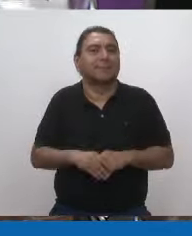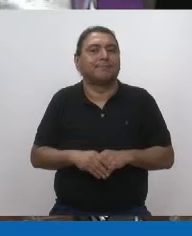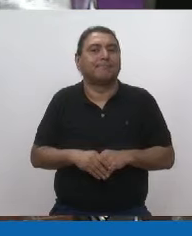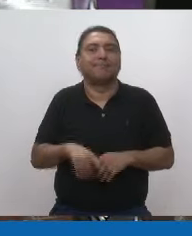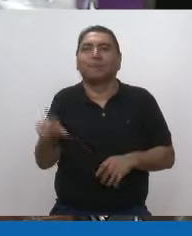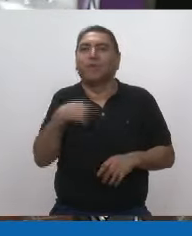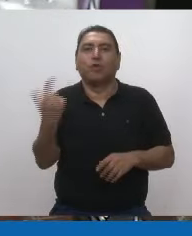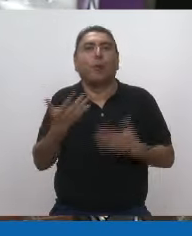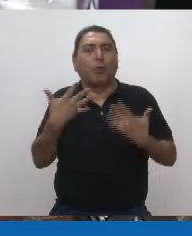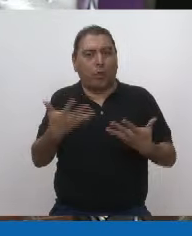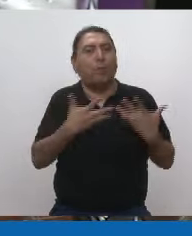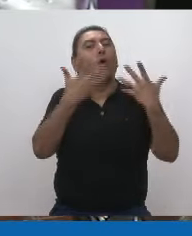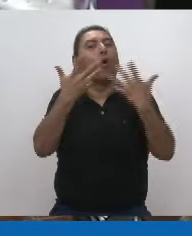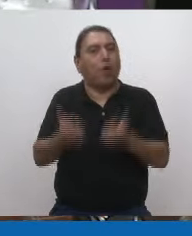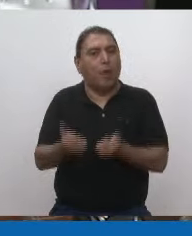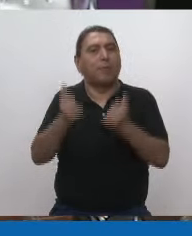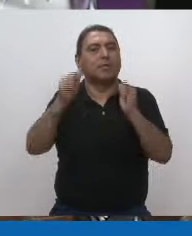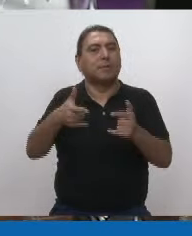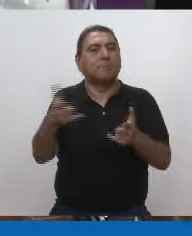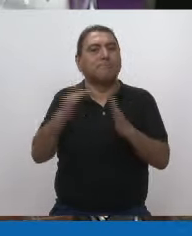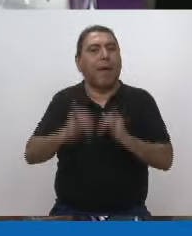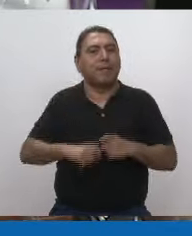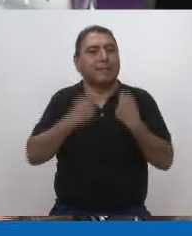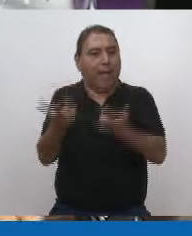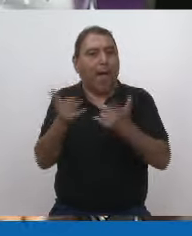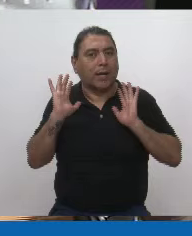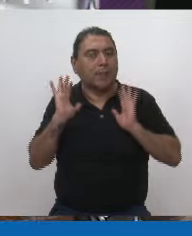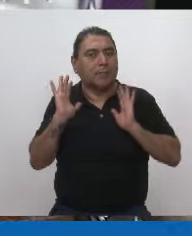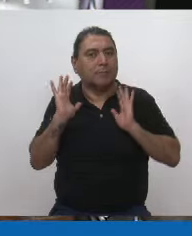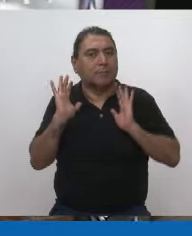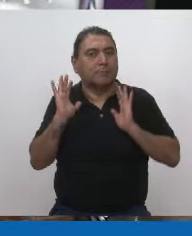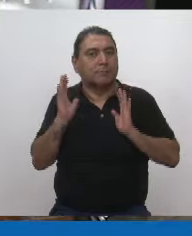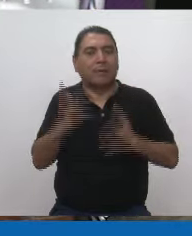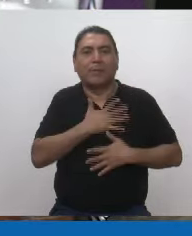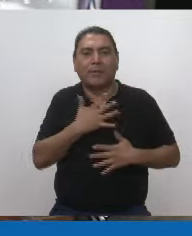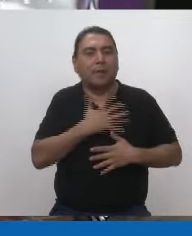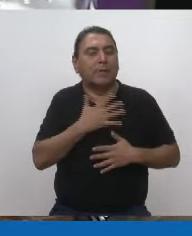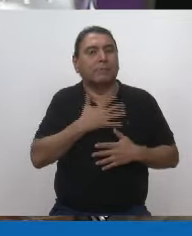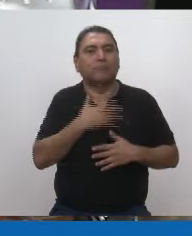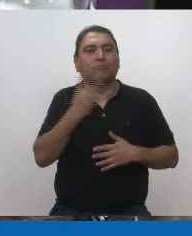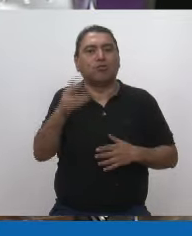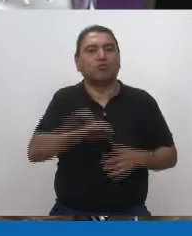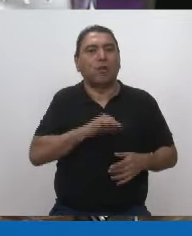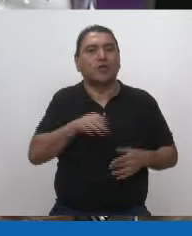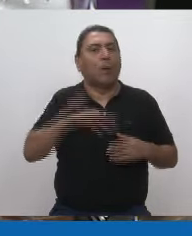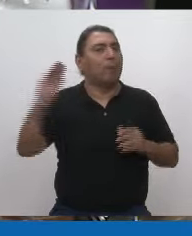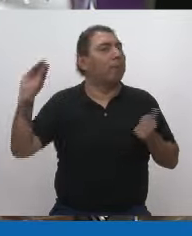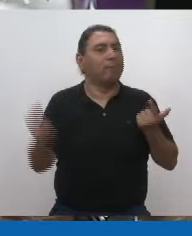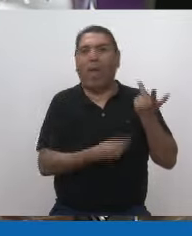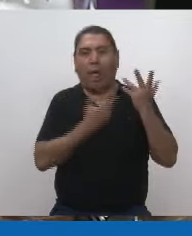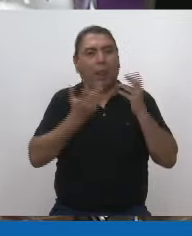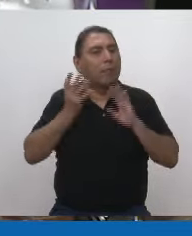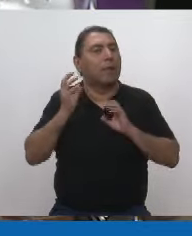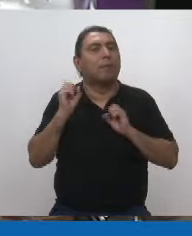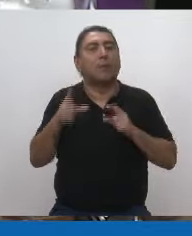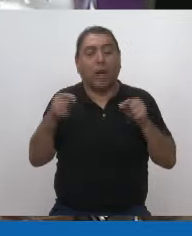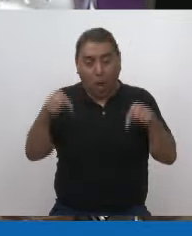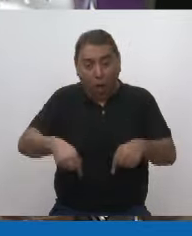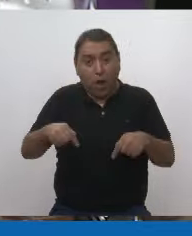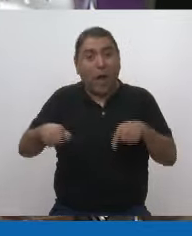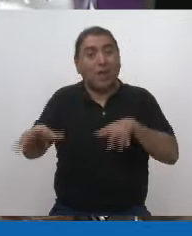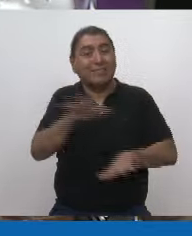nosotros podemos colaborar para esa paz. Lamentablemente se perdieron 2 años, porque parte de lo que hoy se está